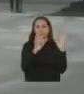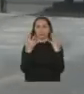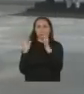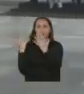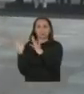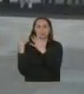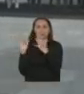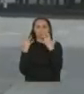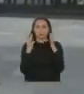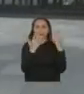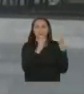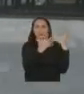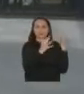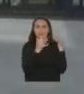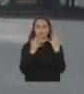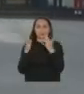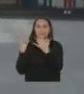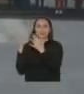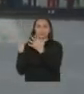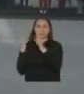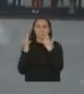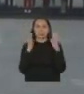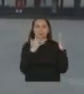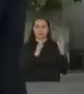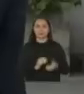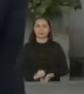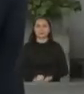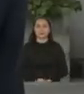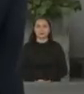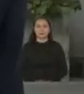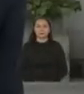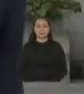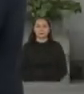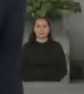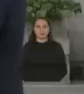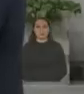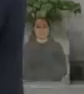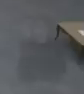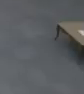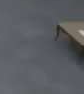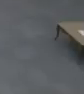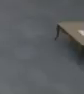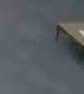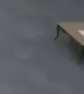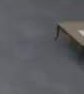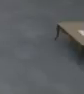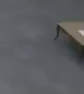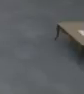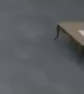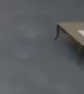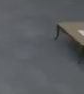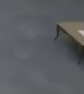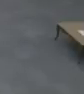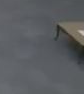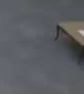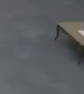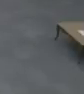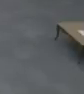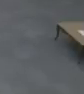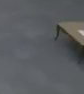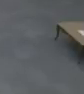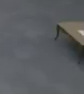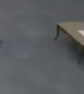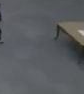si no viene toda la disposición política a conversar, porque eso es lo que le falta a la política chilena. Ya, pero usted cree que en este minuto, entonces, existen todas las